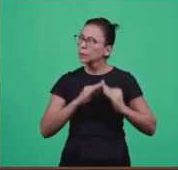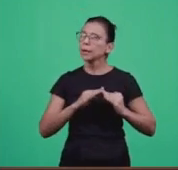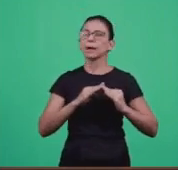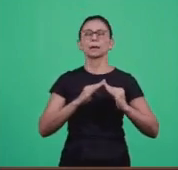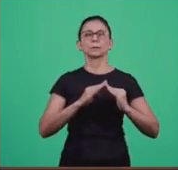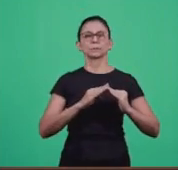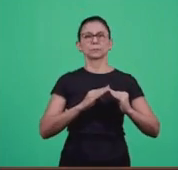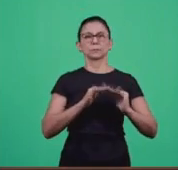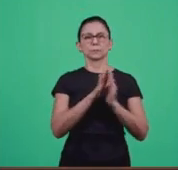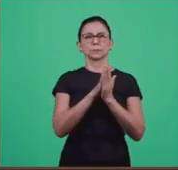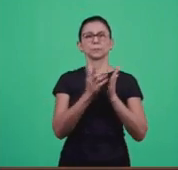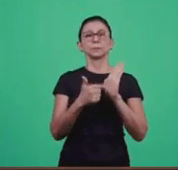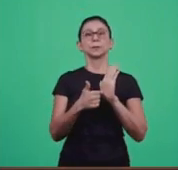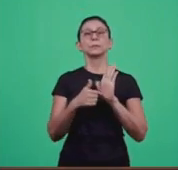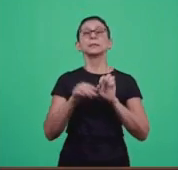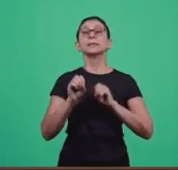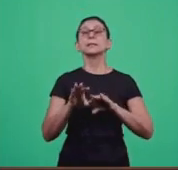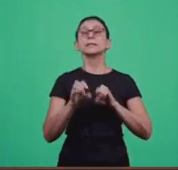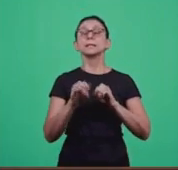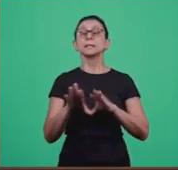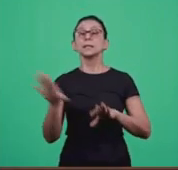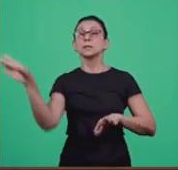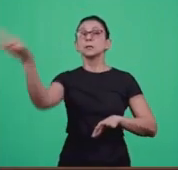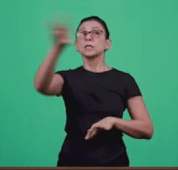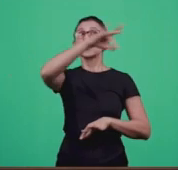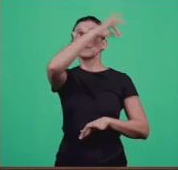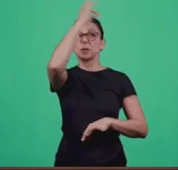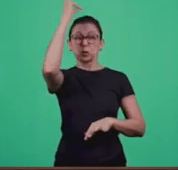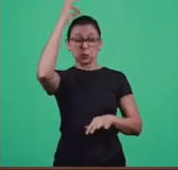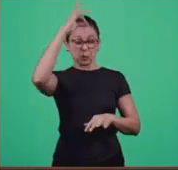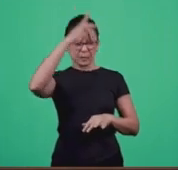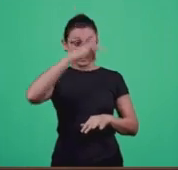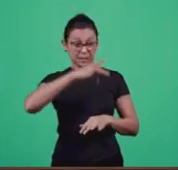Mis queridos, la palabra dice: